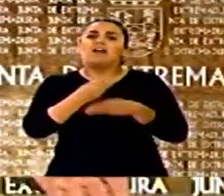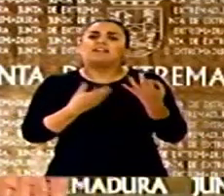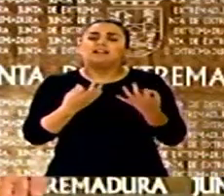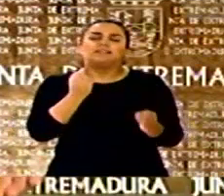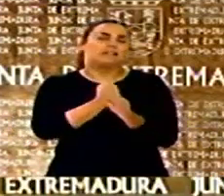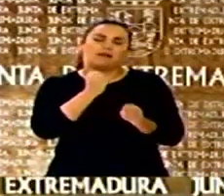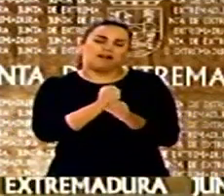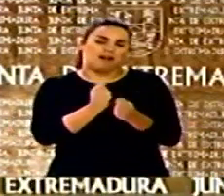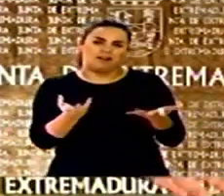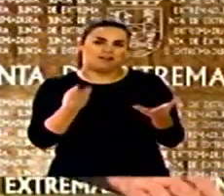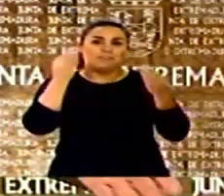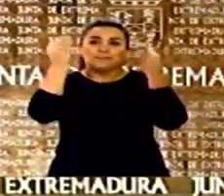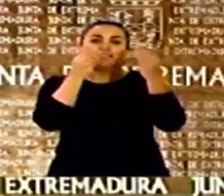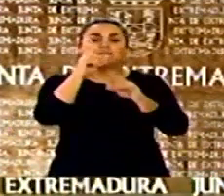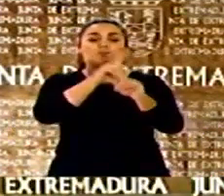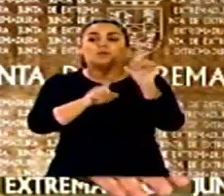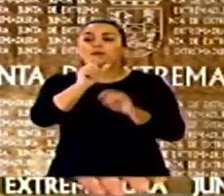decir.